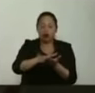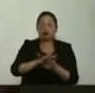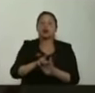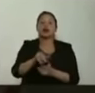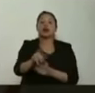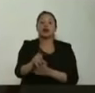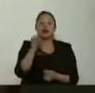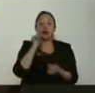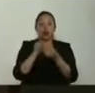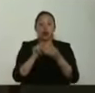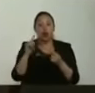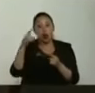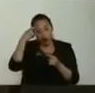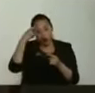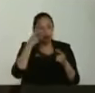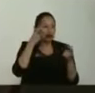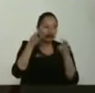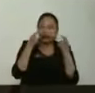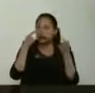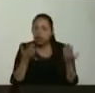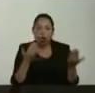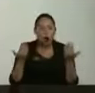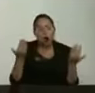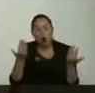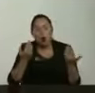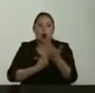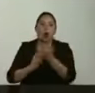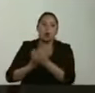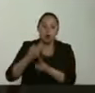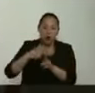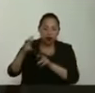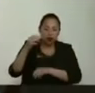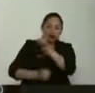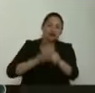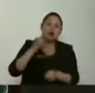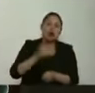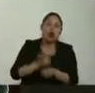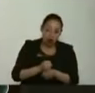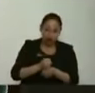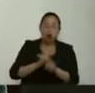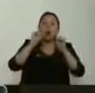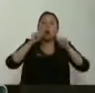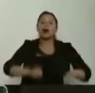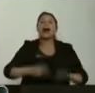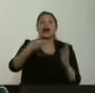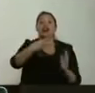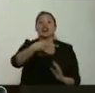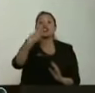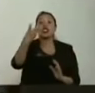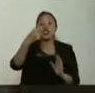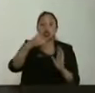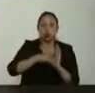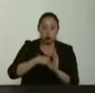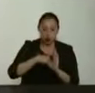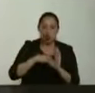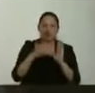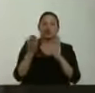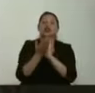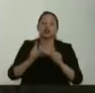gobierno afanosamente los recursos para que el año entrante pueda tener 200.000 estudiantes. Creemos que